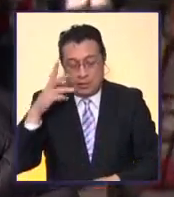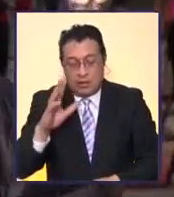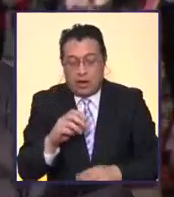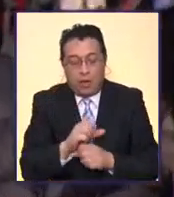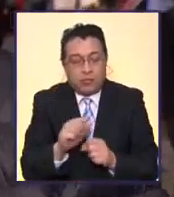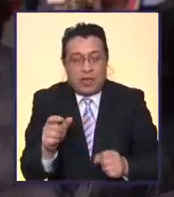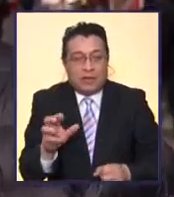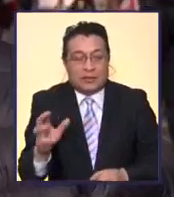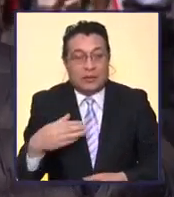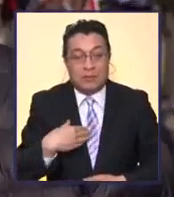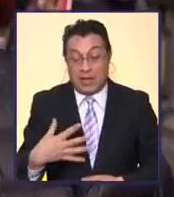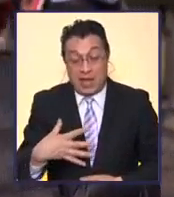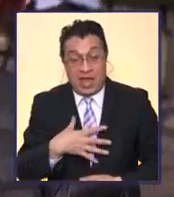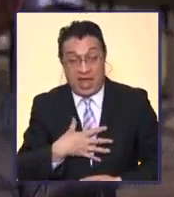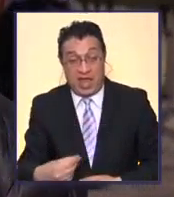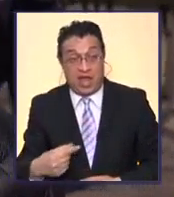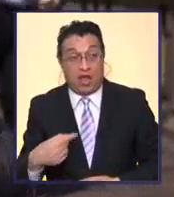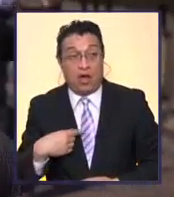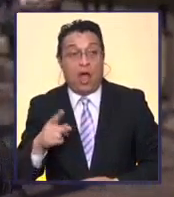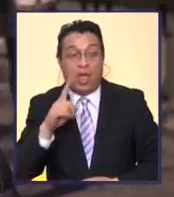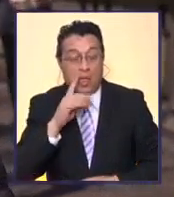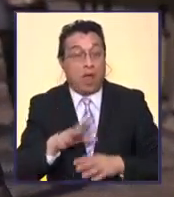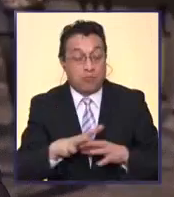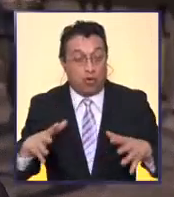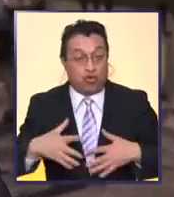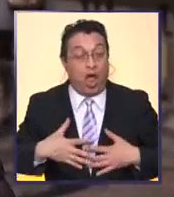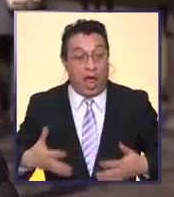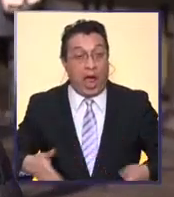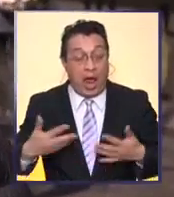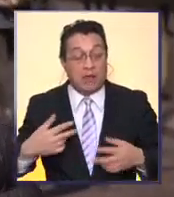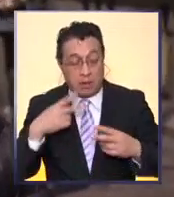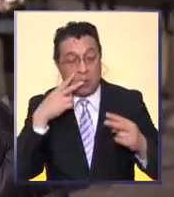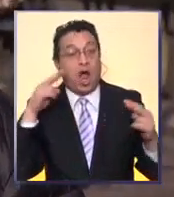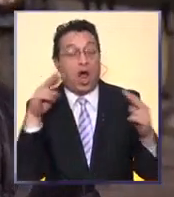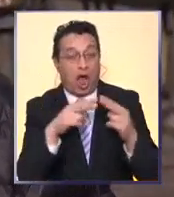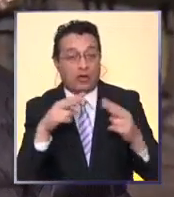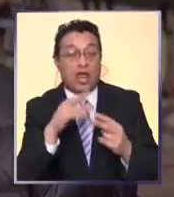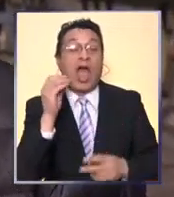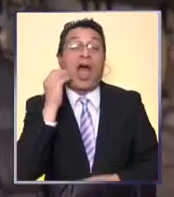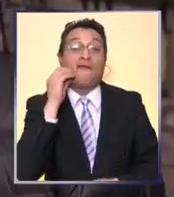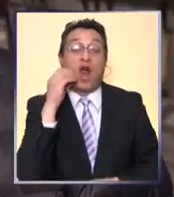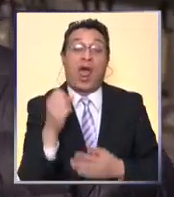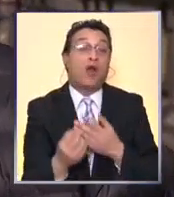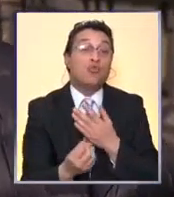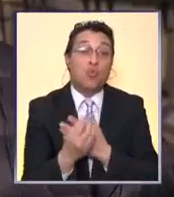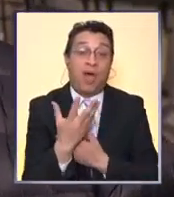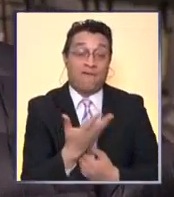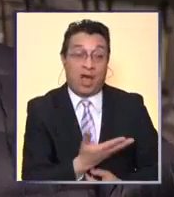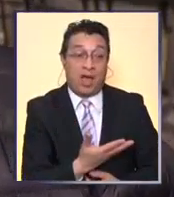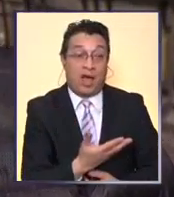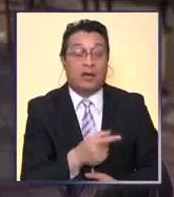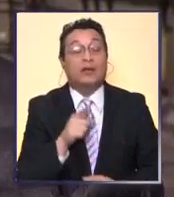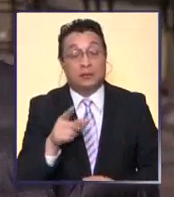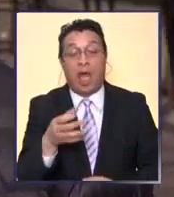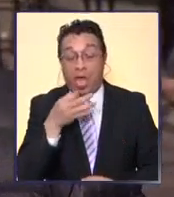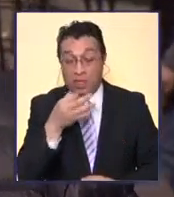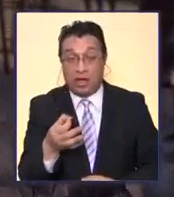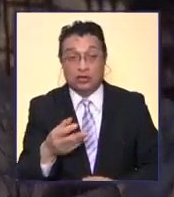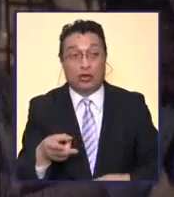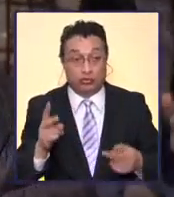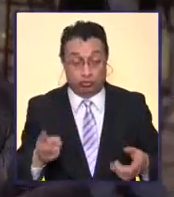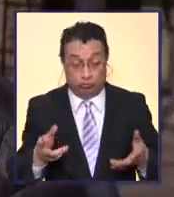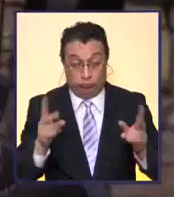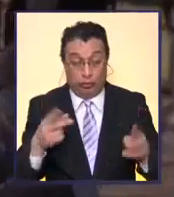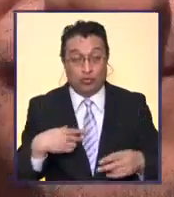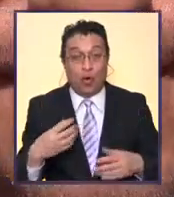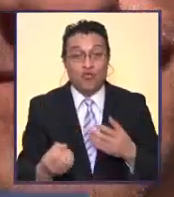Mis niños tienen mucho ánimo para conocer una abuela nueva. Mi hija dice que ya, yo tengo